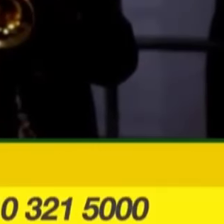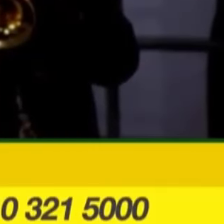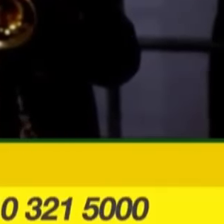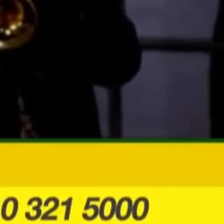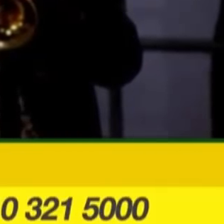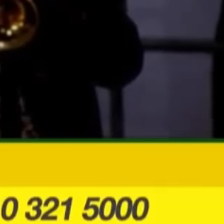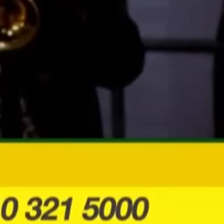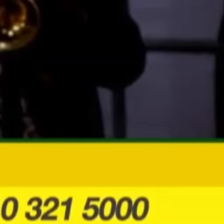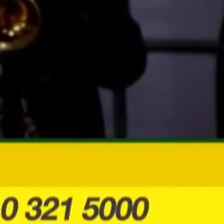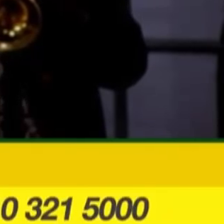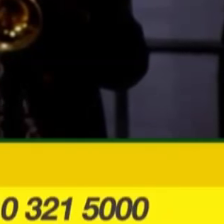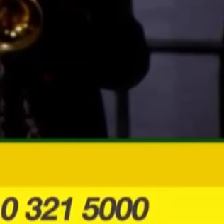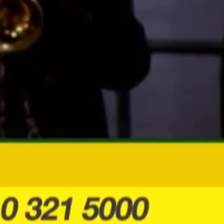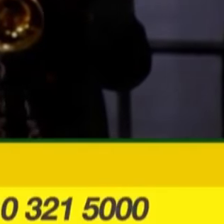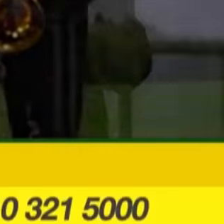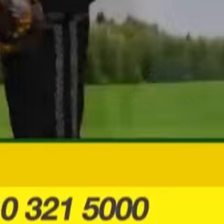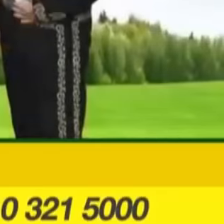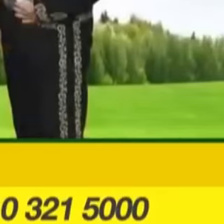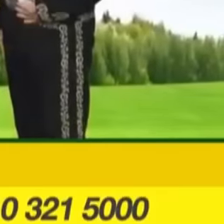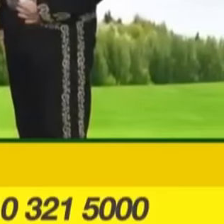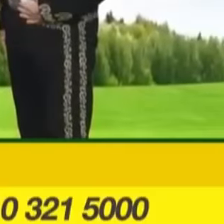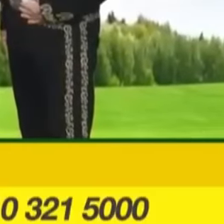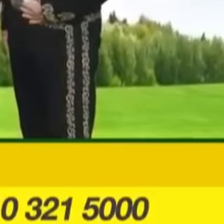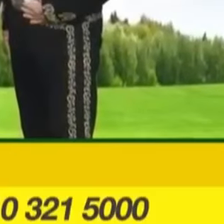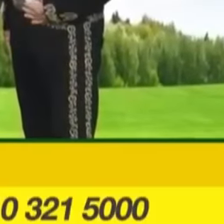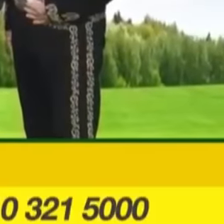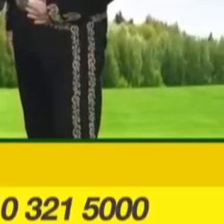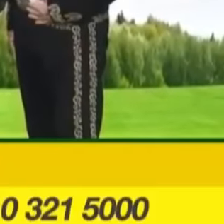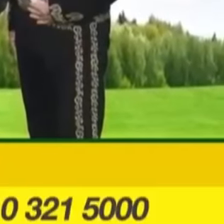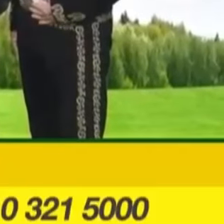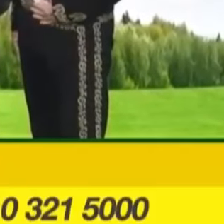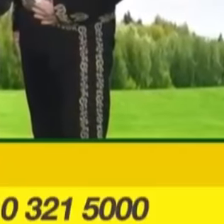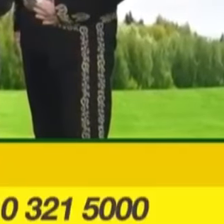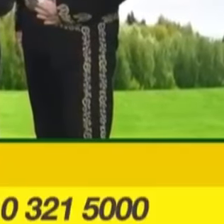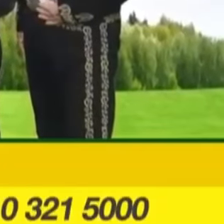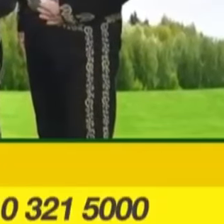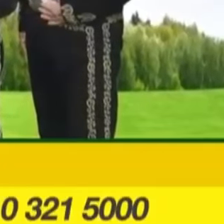en toda clase de serenatas y amenizaciones musicales. Contáctenos al